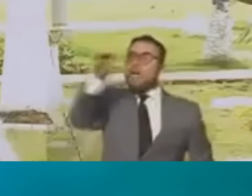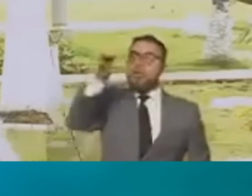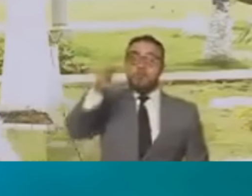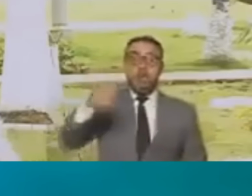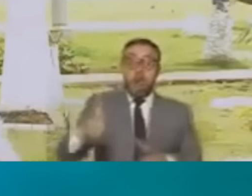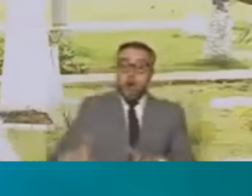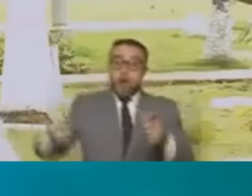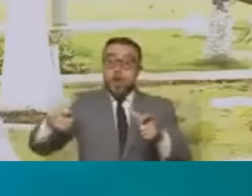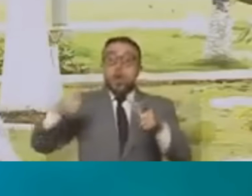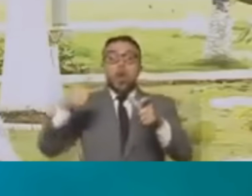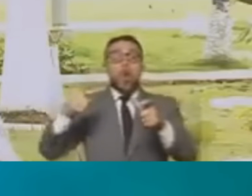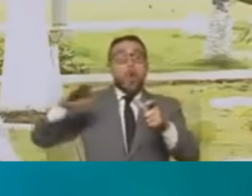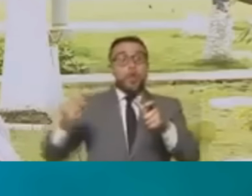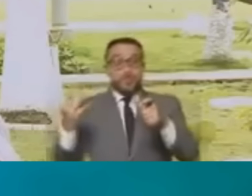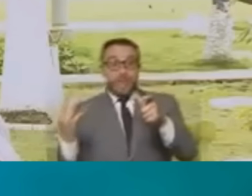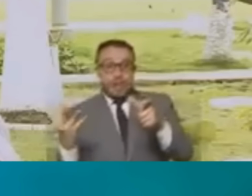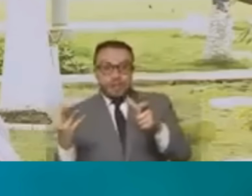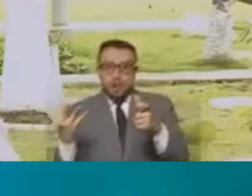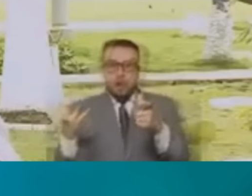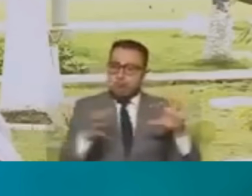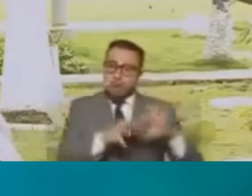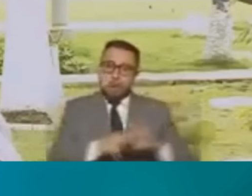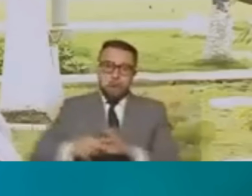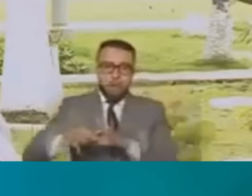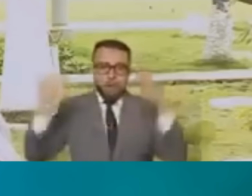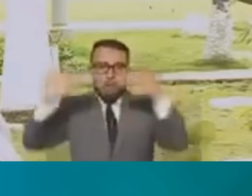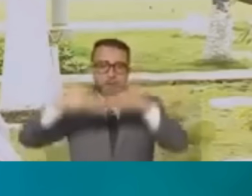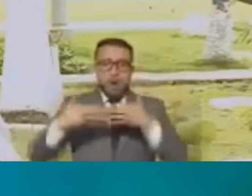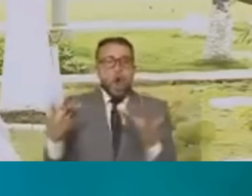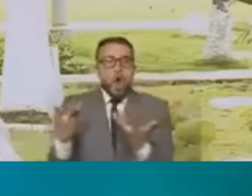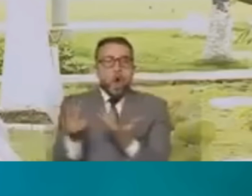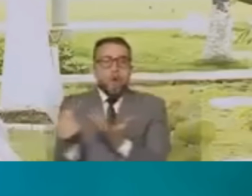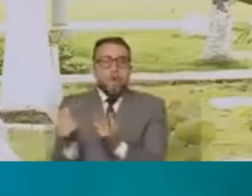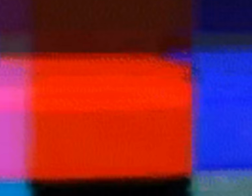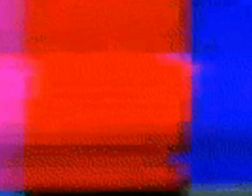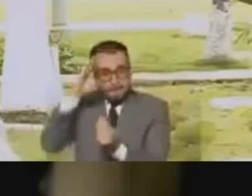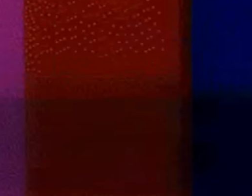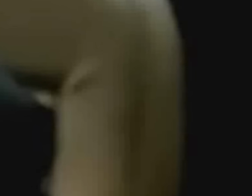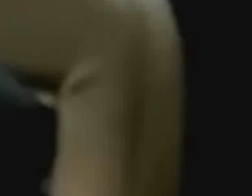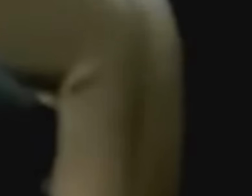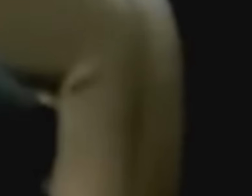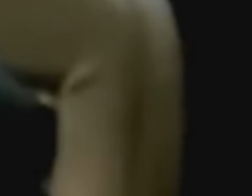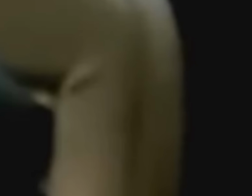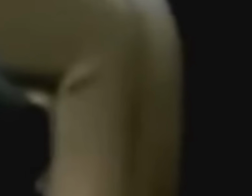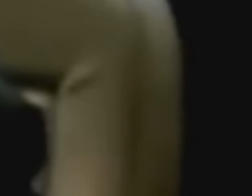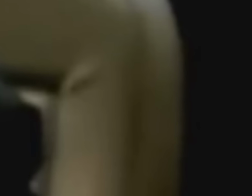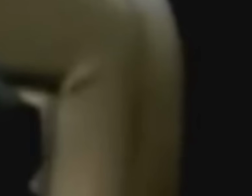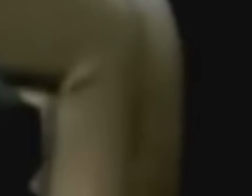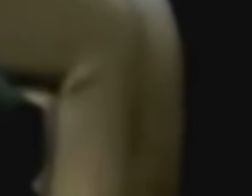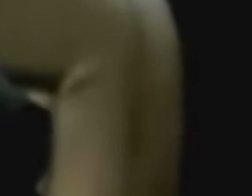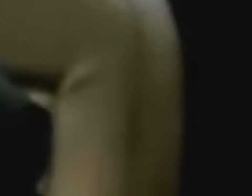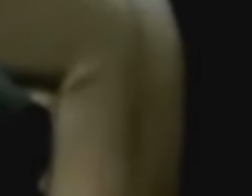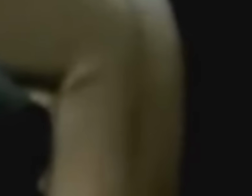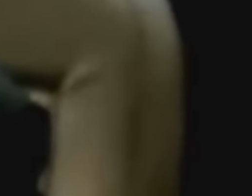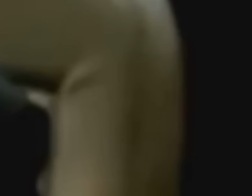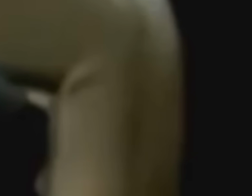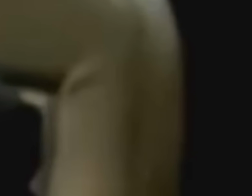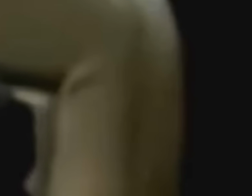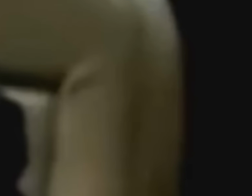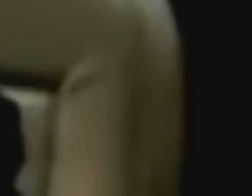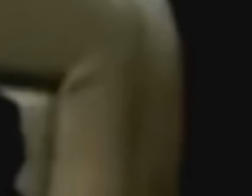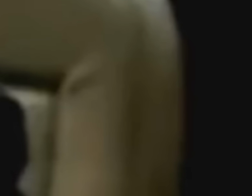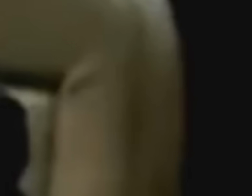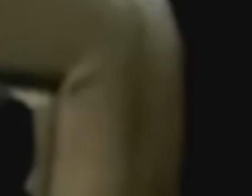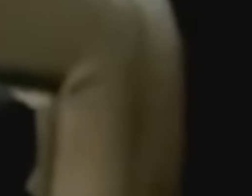que realizaron un tercio de los miembros de ese Congreso con los grupos paramilitares en Colombia. Mi mamá hoy está exiliada, mi hermana